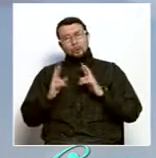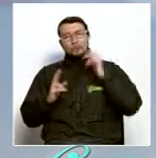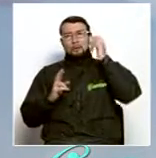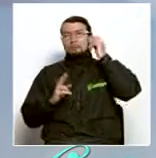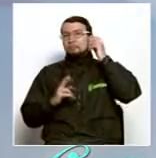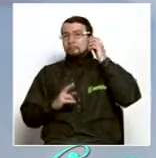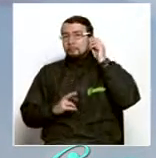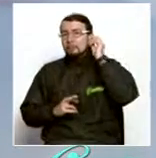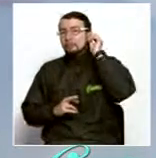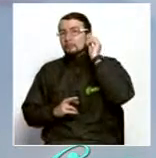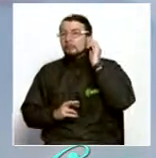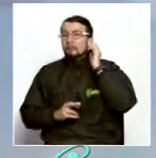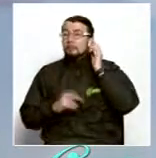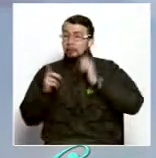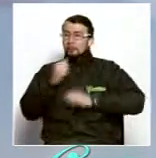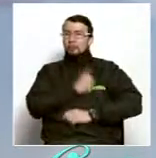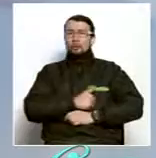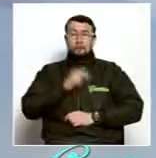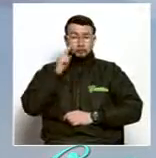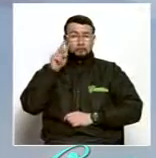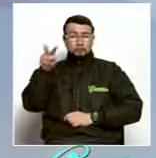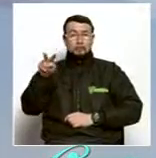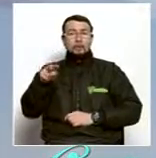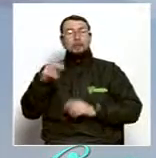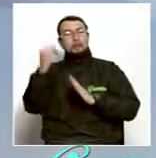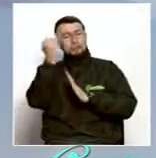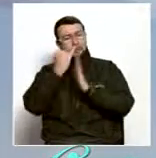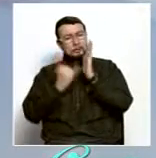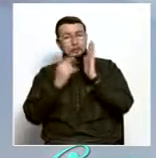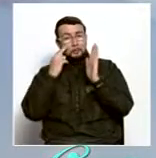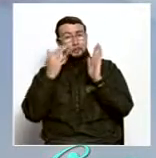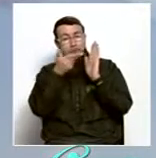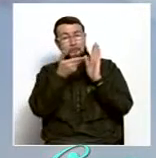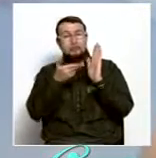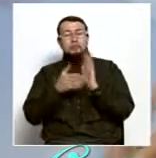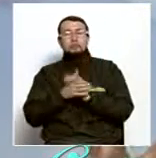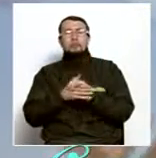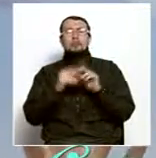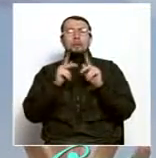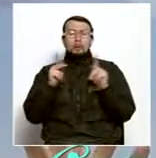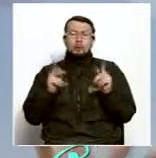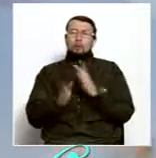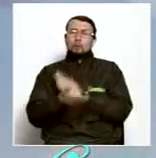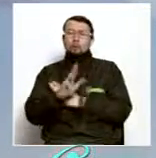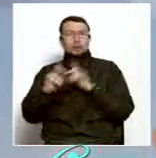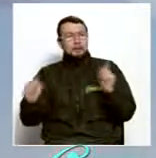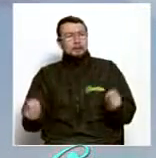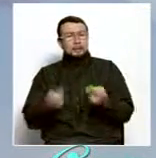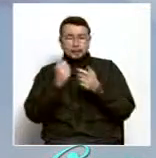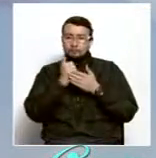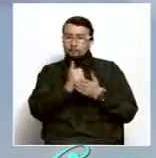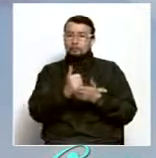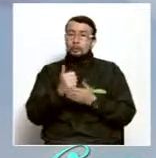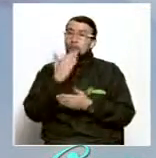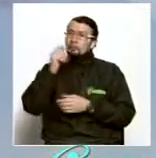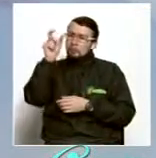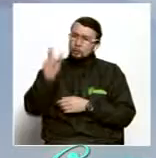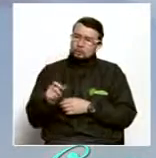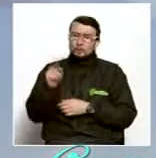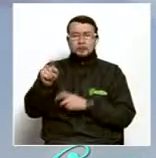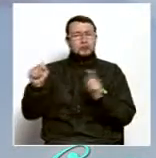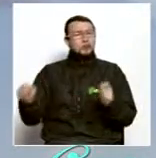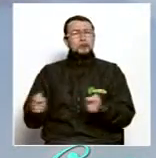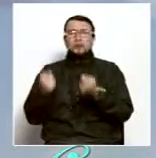esto. Pasemos esta imagen, que yo quiero que ustedes vean cosas como estas, que la gente siga rescatando. Yo admiro mucho a una persona